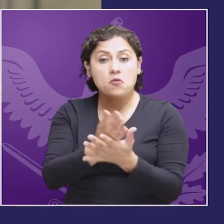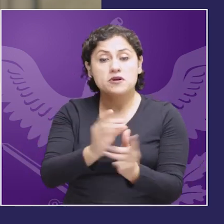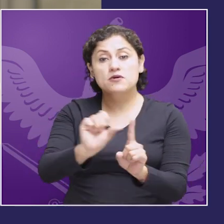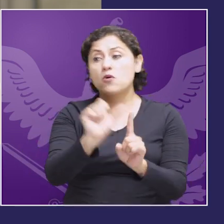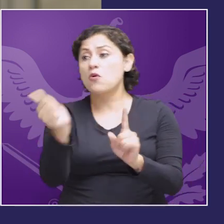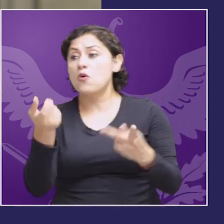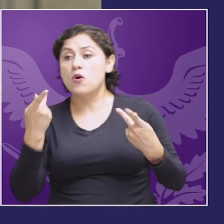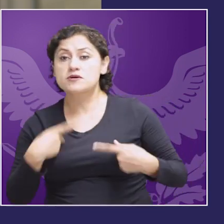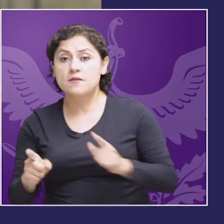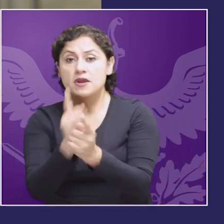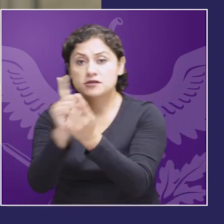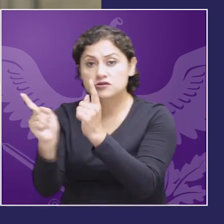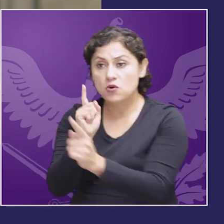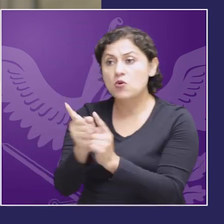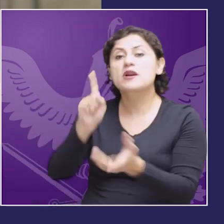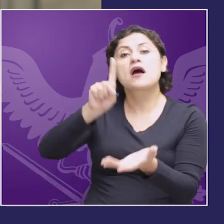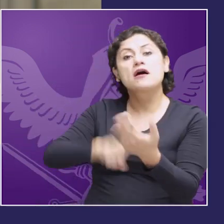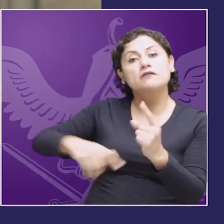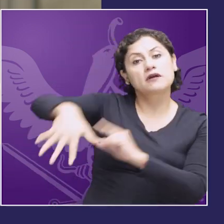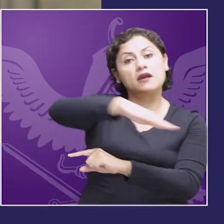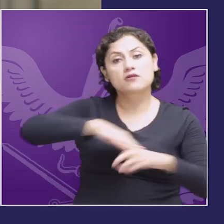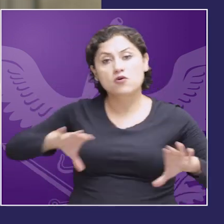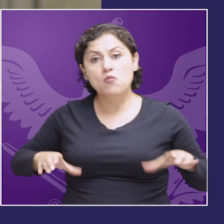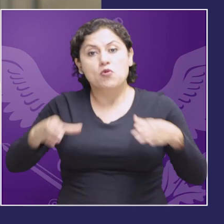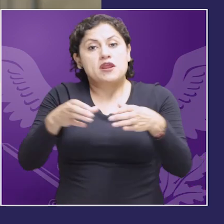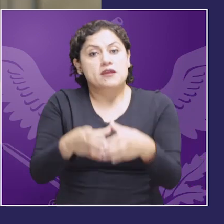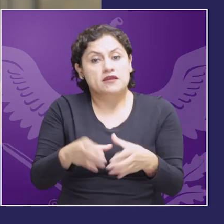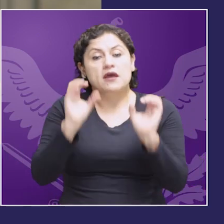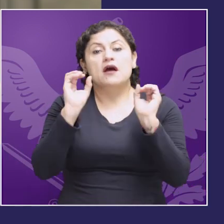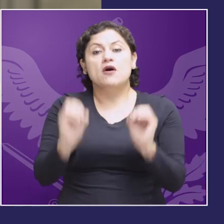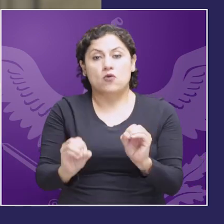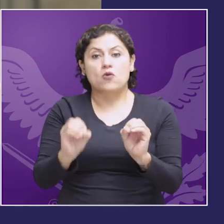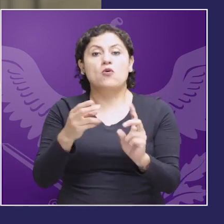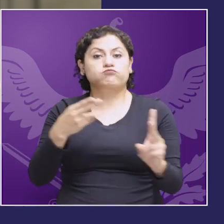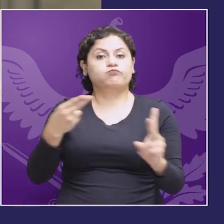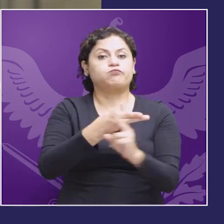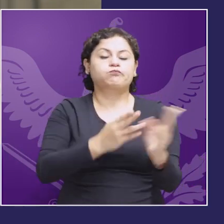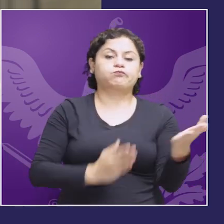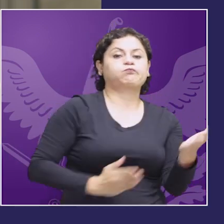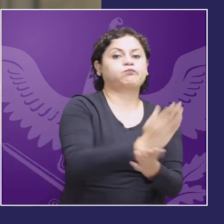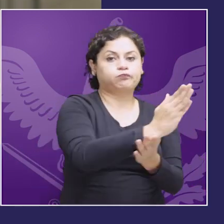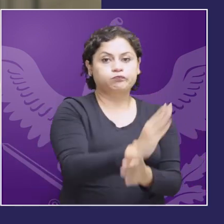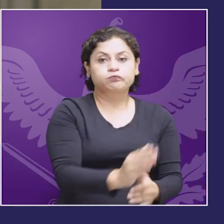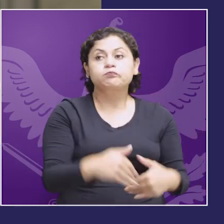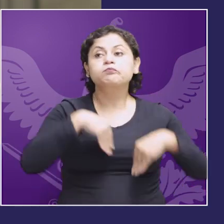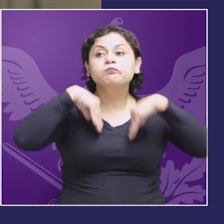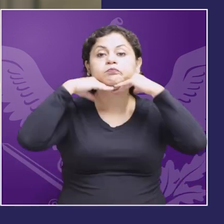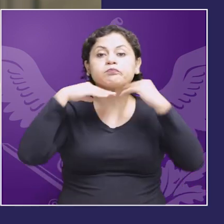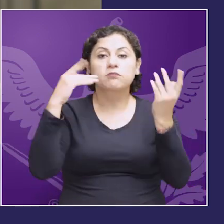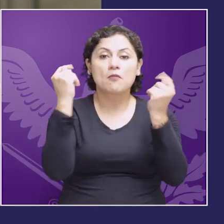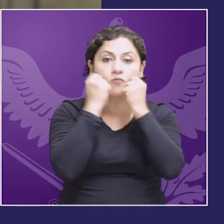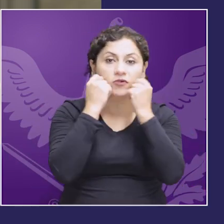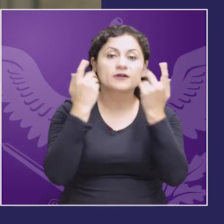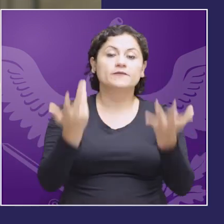lugar dentro de la familia, unidad doméstica o en cualquier otra relación interpersonal en la comunidad por parte de cualquier persona, o que sea